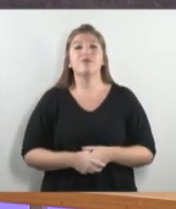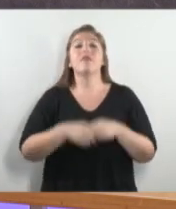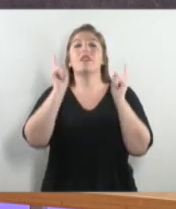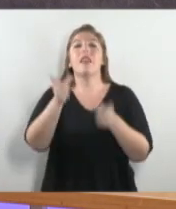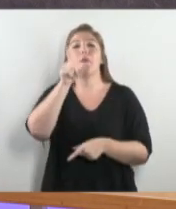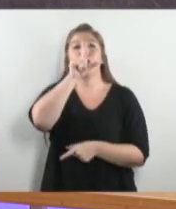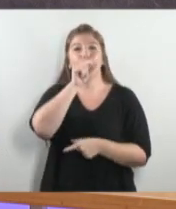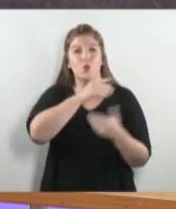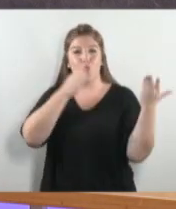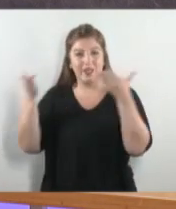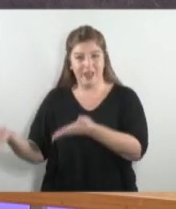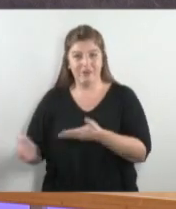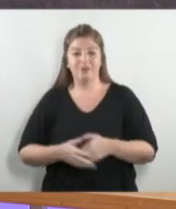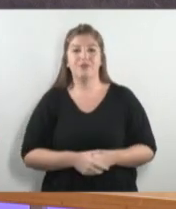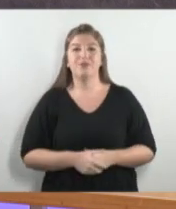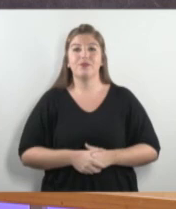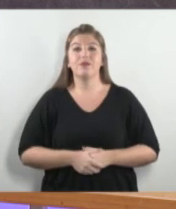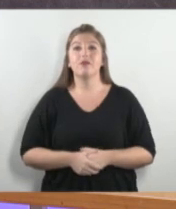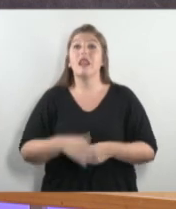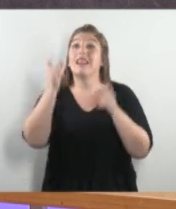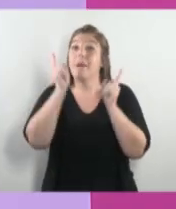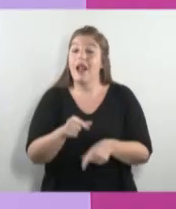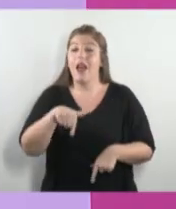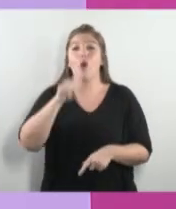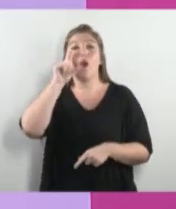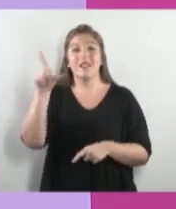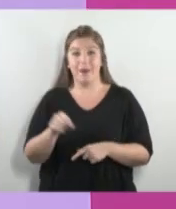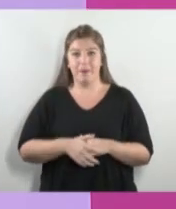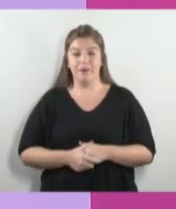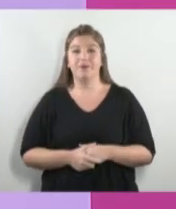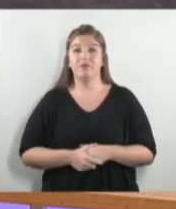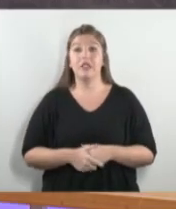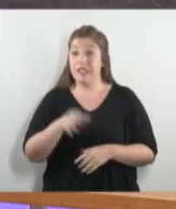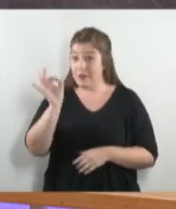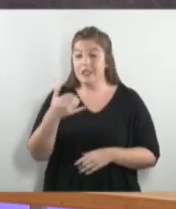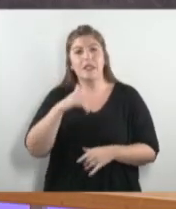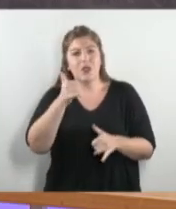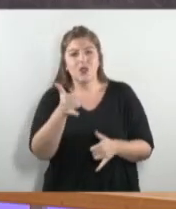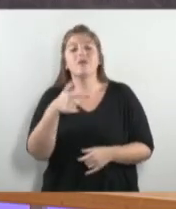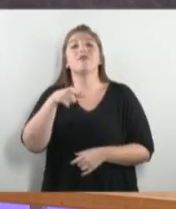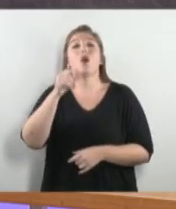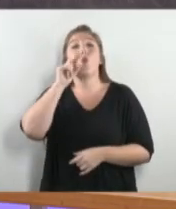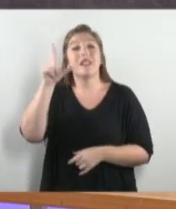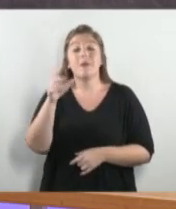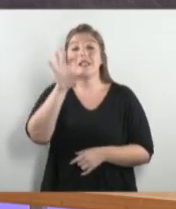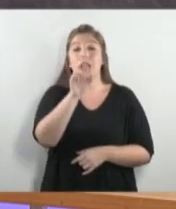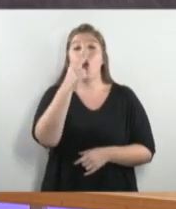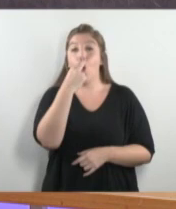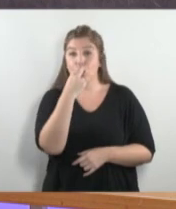Twitter @seguimoseduc y además en WhatsApp. ¿Sabías? Sí, sabía. WhatsApp,